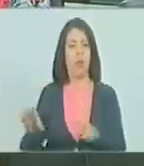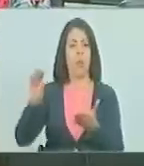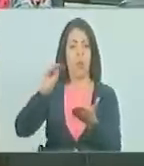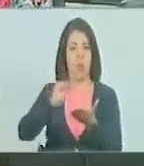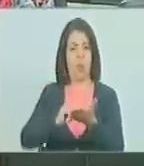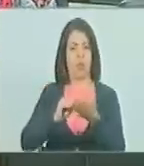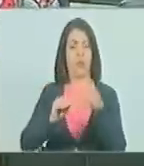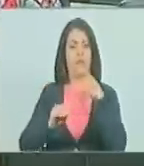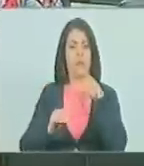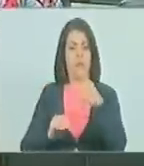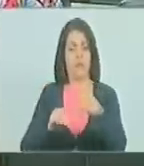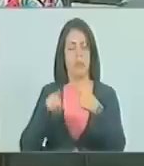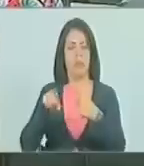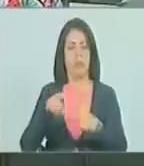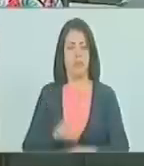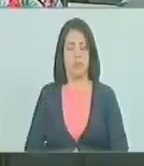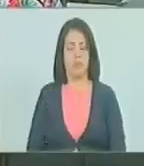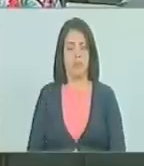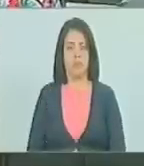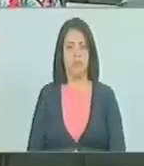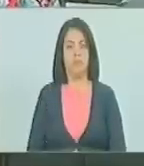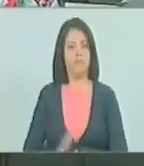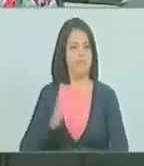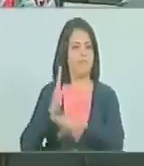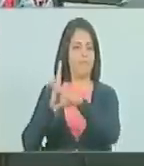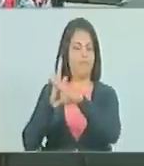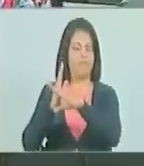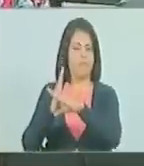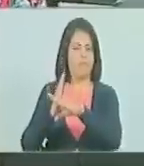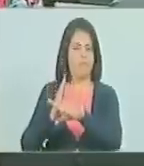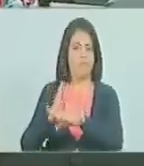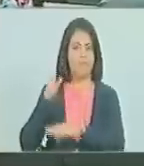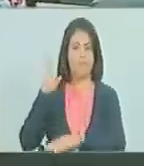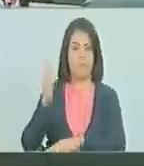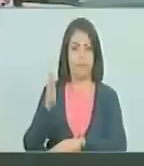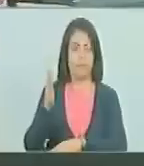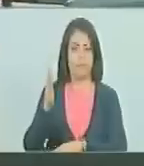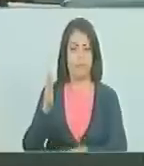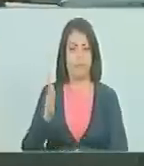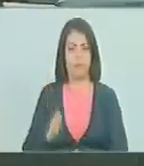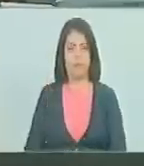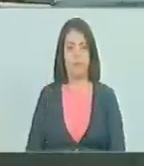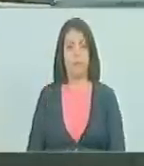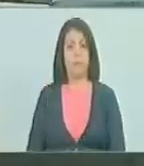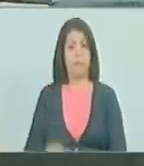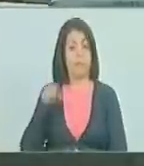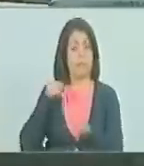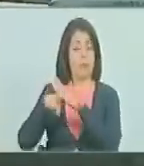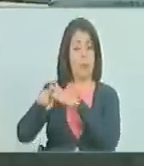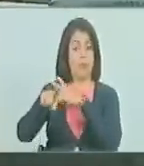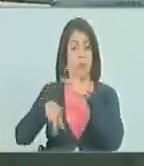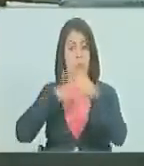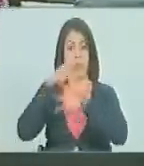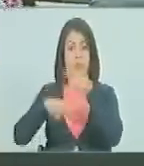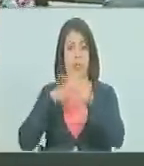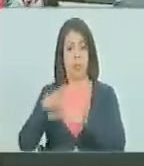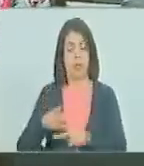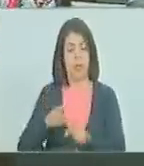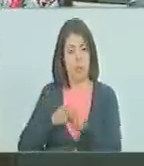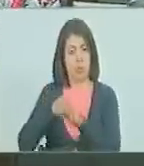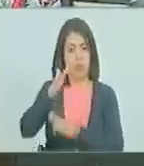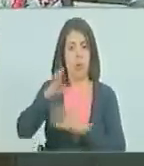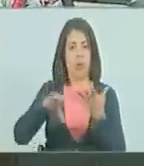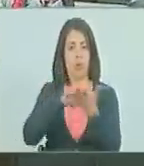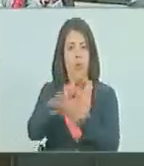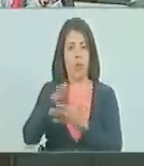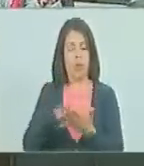insisten en decir que el bloqueo, las sanciones y la injerencia política son el camino para resolver